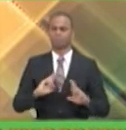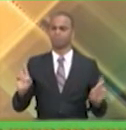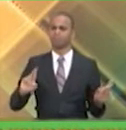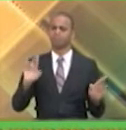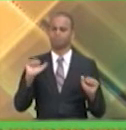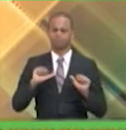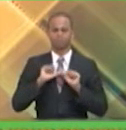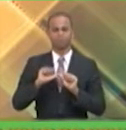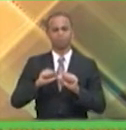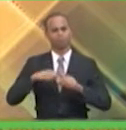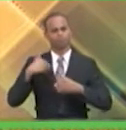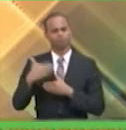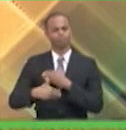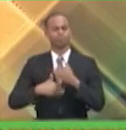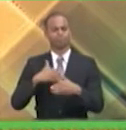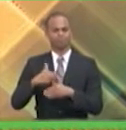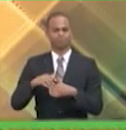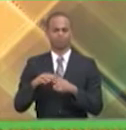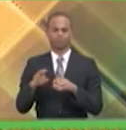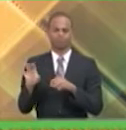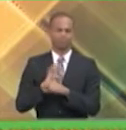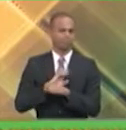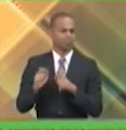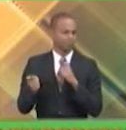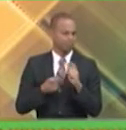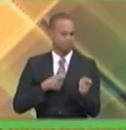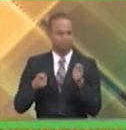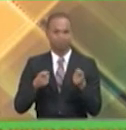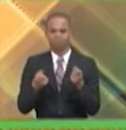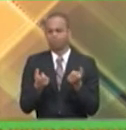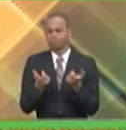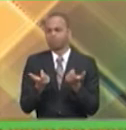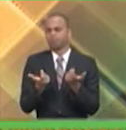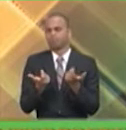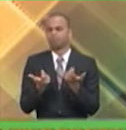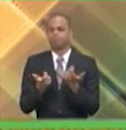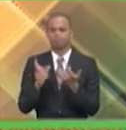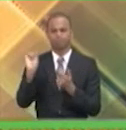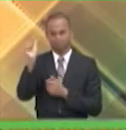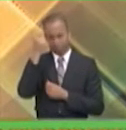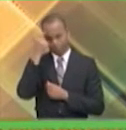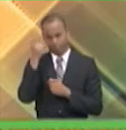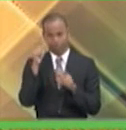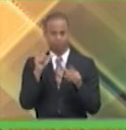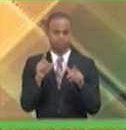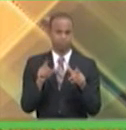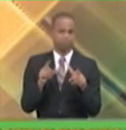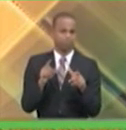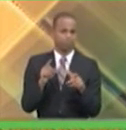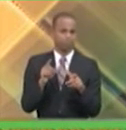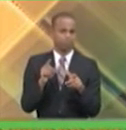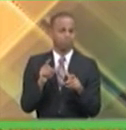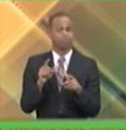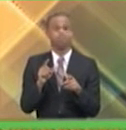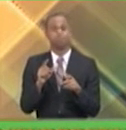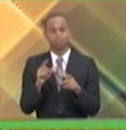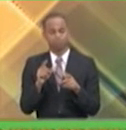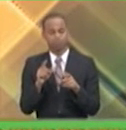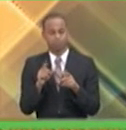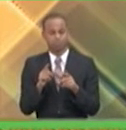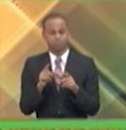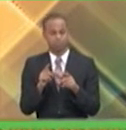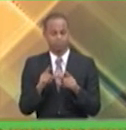pueden continuar las empresas, el gobierno local, cuando quiera presentar, cuando